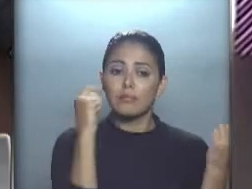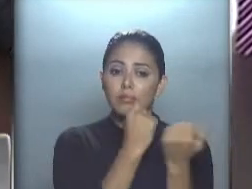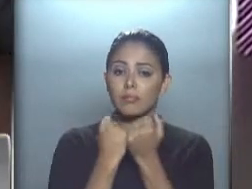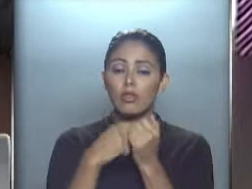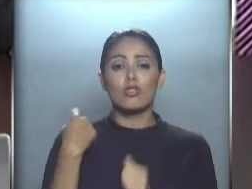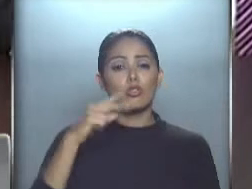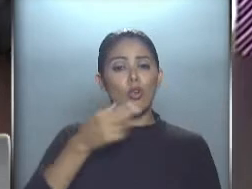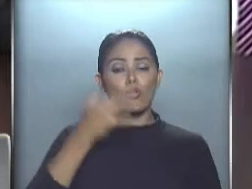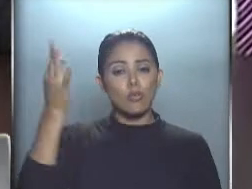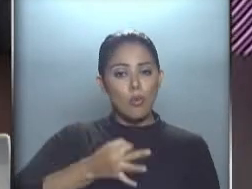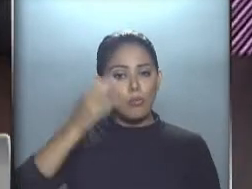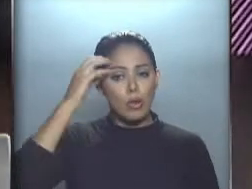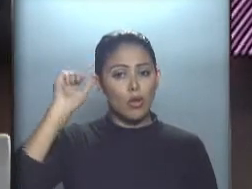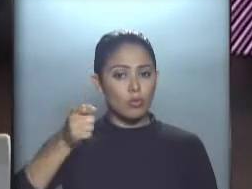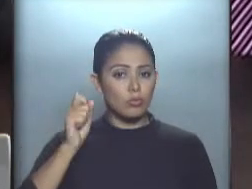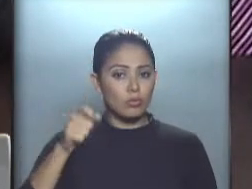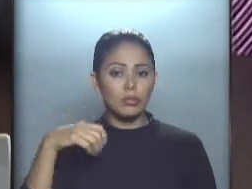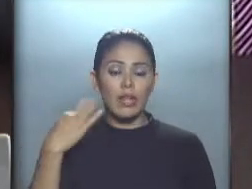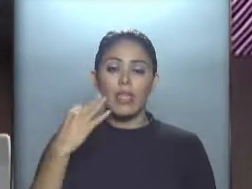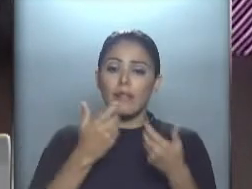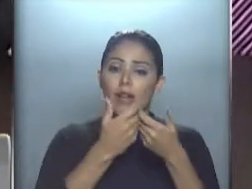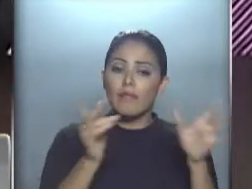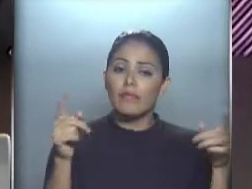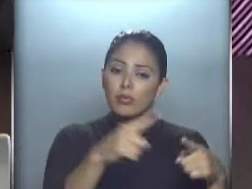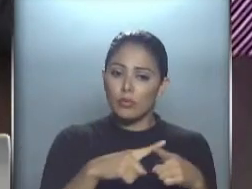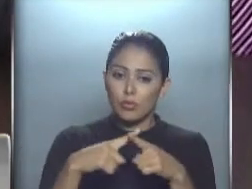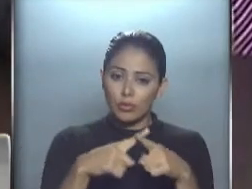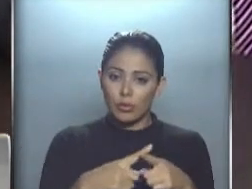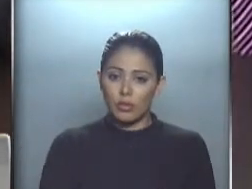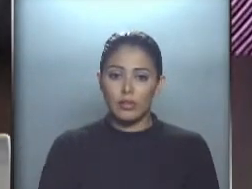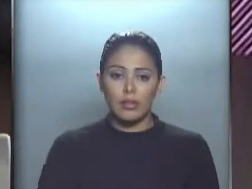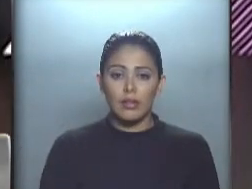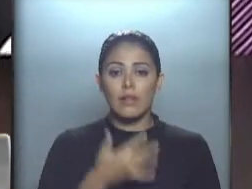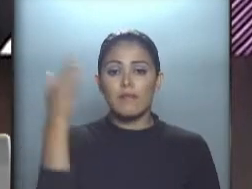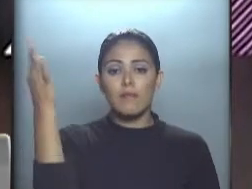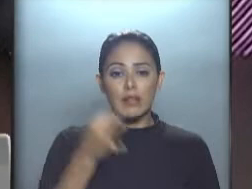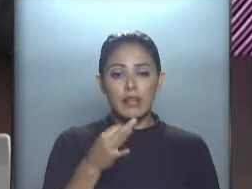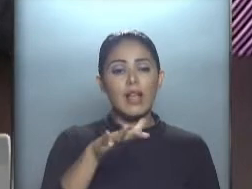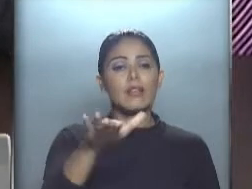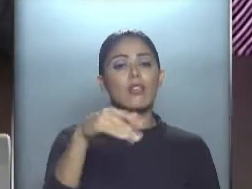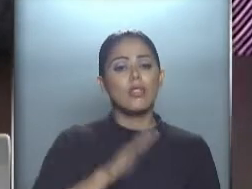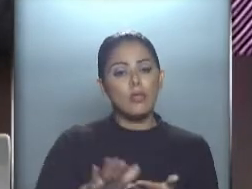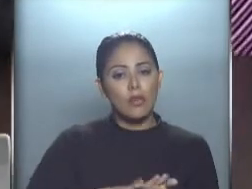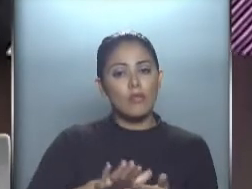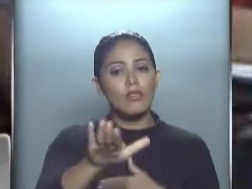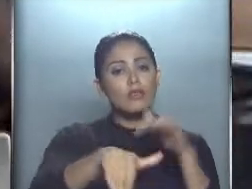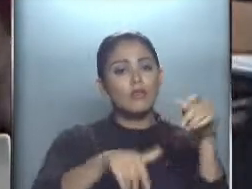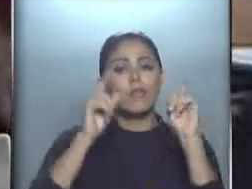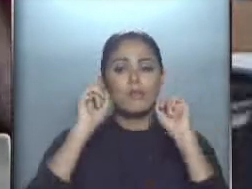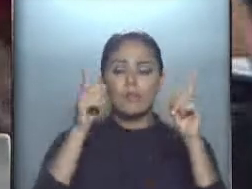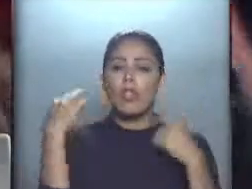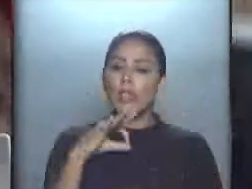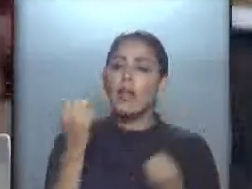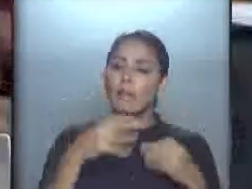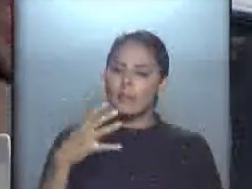justicia a abrir la paritaria y que realmente llamamos nuevamente a los maestros a las aulas